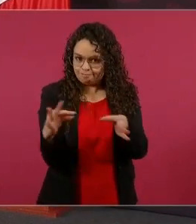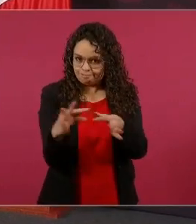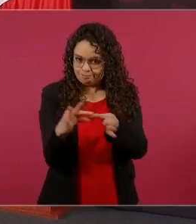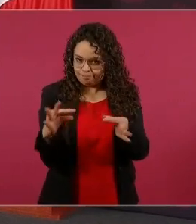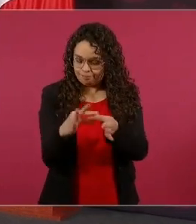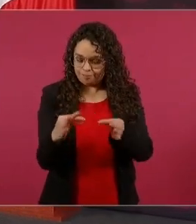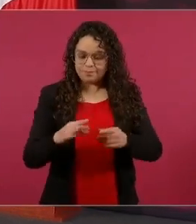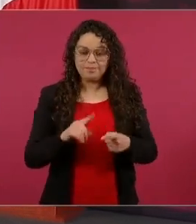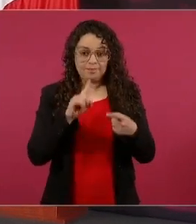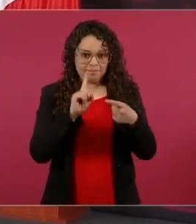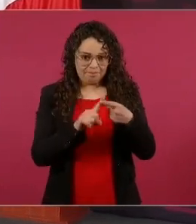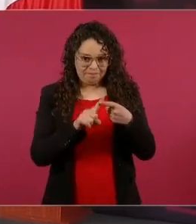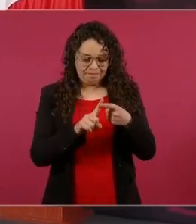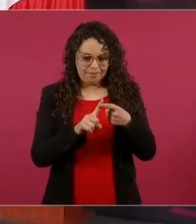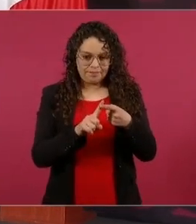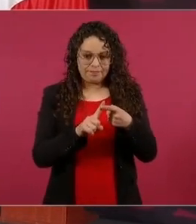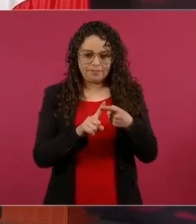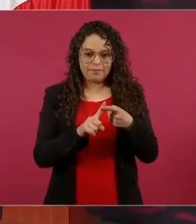eh